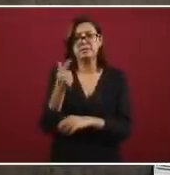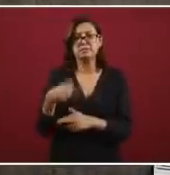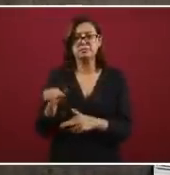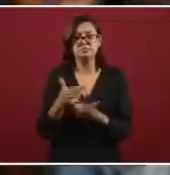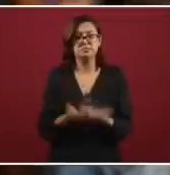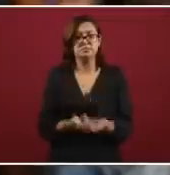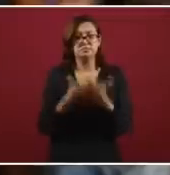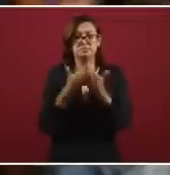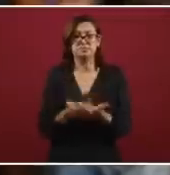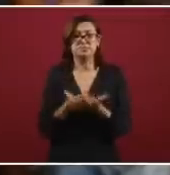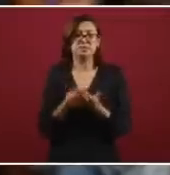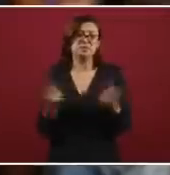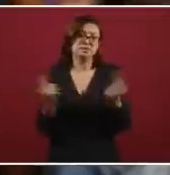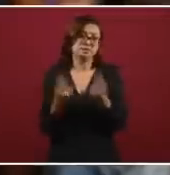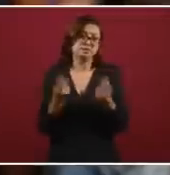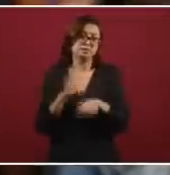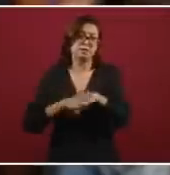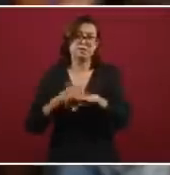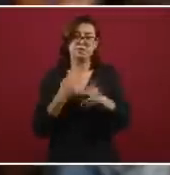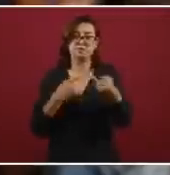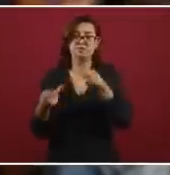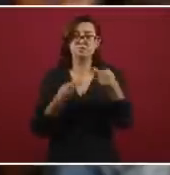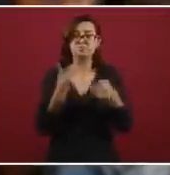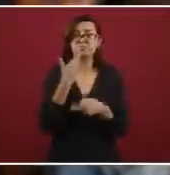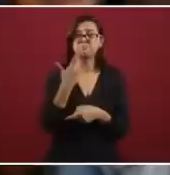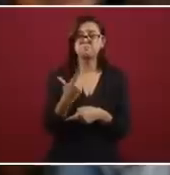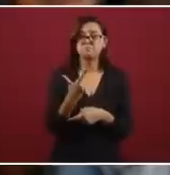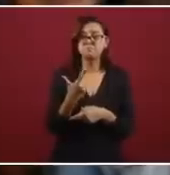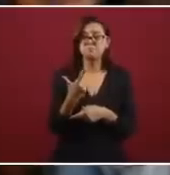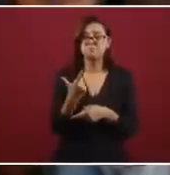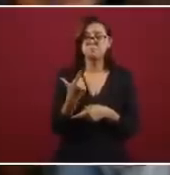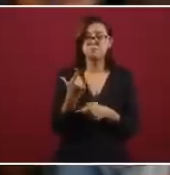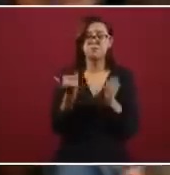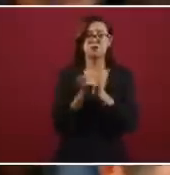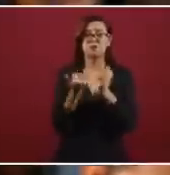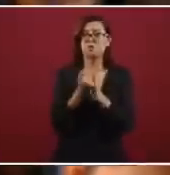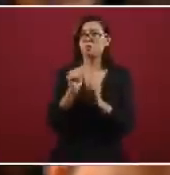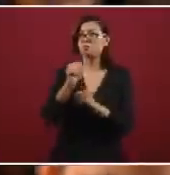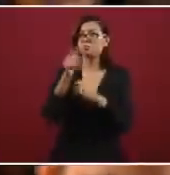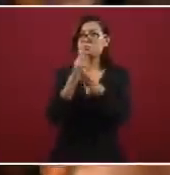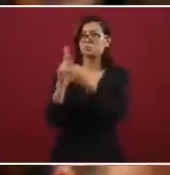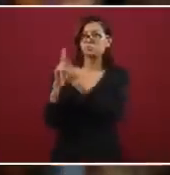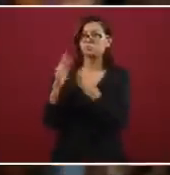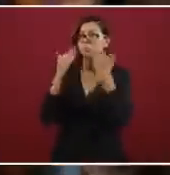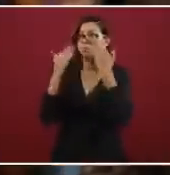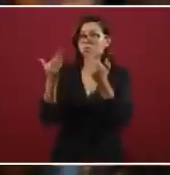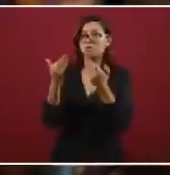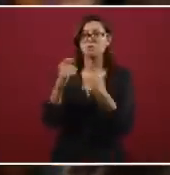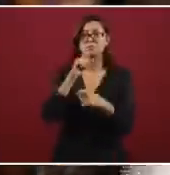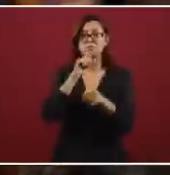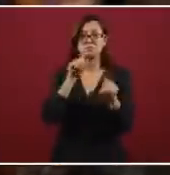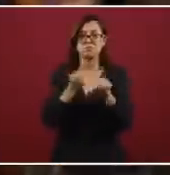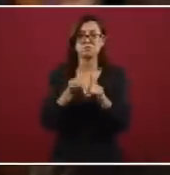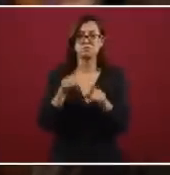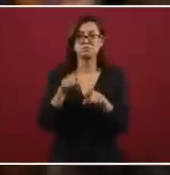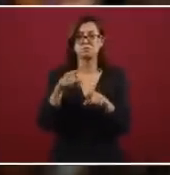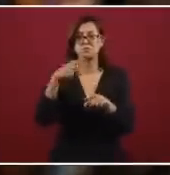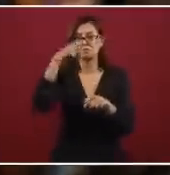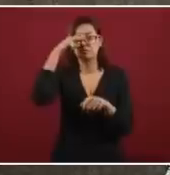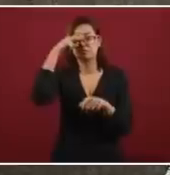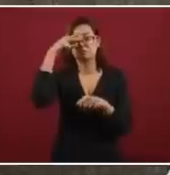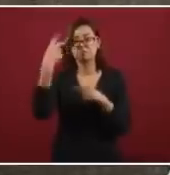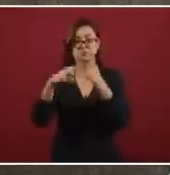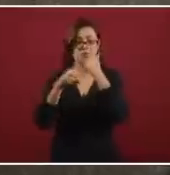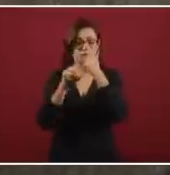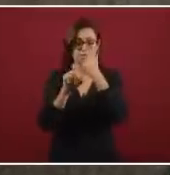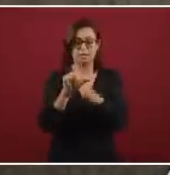riqueza requiere una mejor preparación, como Statoil en Noruega, donde hemos estado también allá. Y un gran mexicano de apellido de